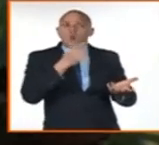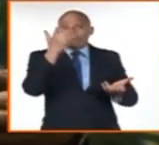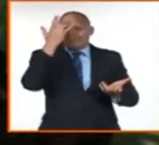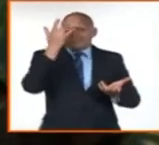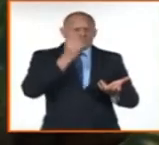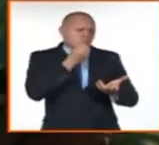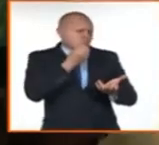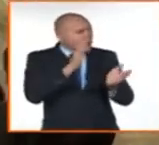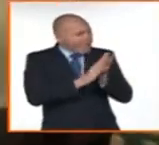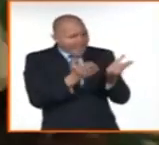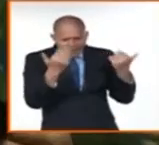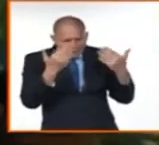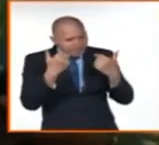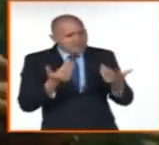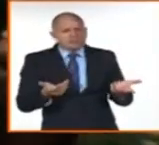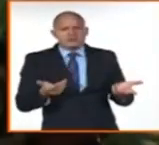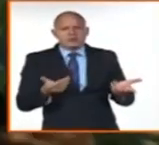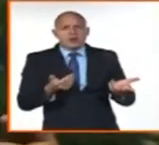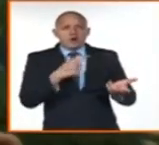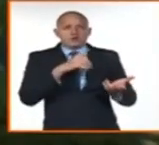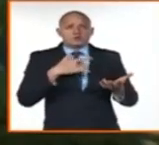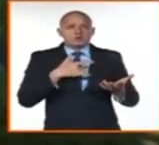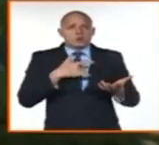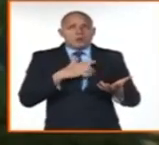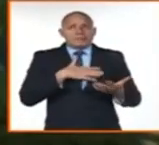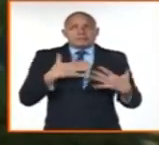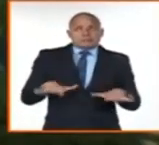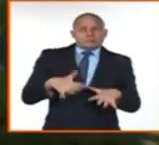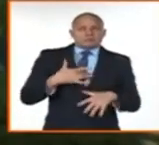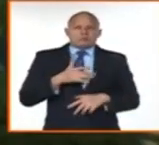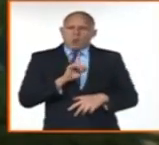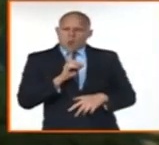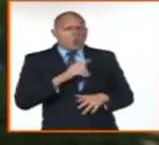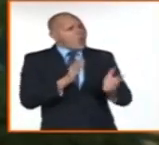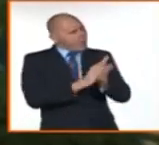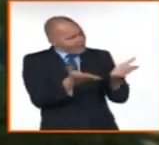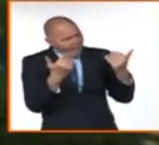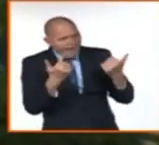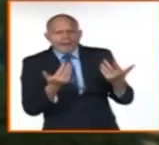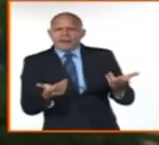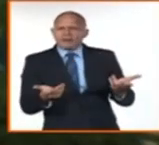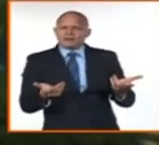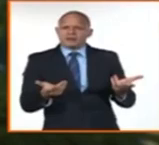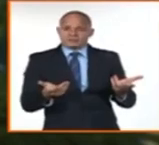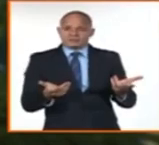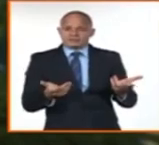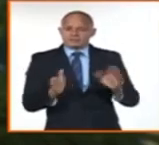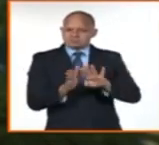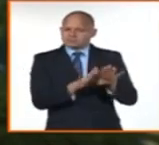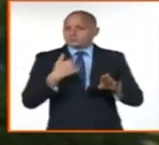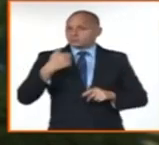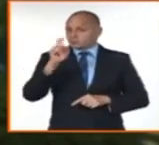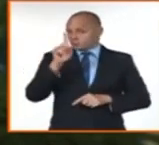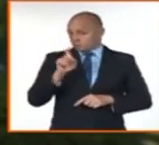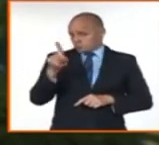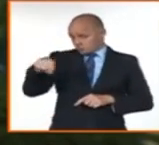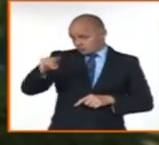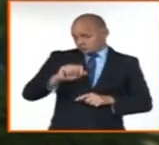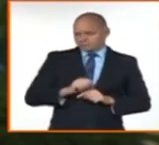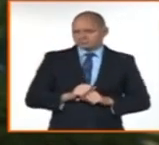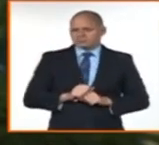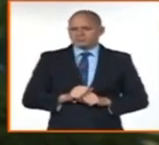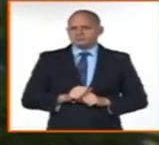¿cómo ven la necesidad, si ven la necesidad de que se vea más, y no solamente dentro de Cuba, sino hacia